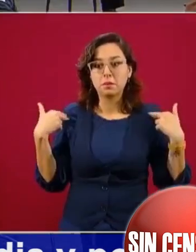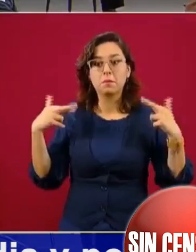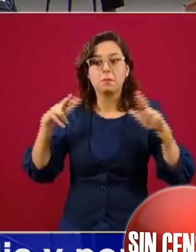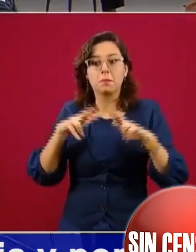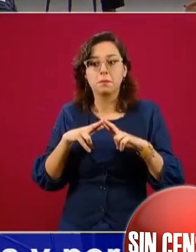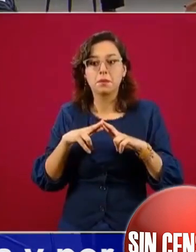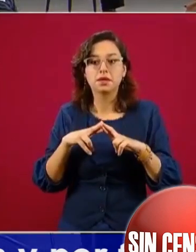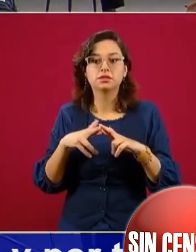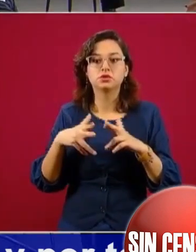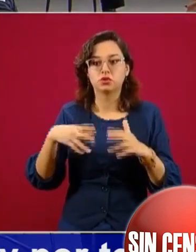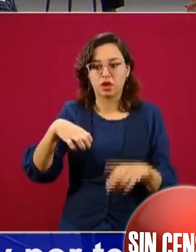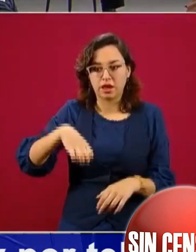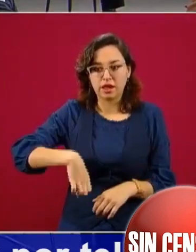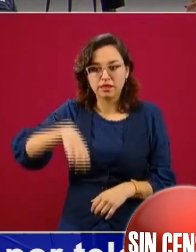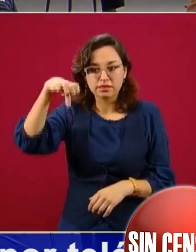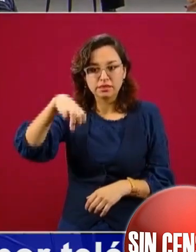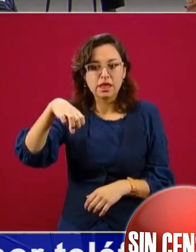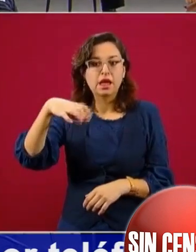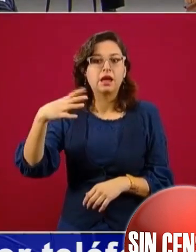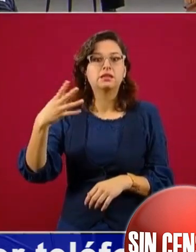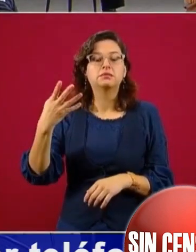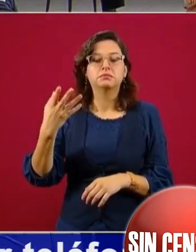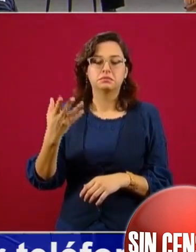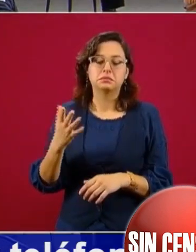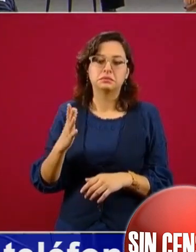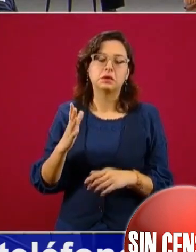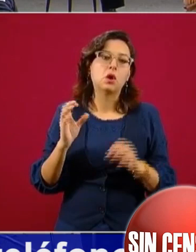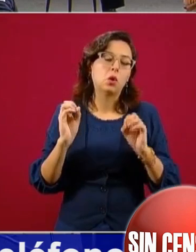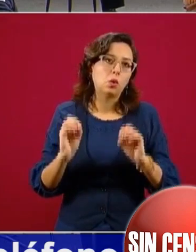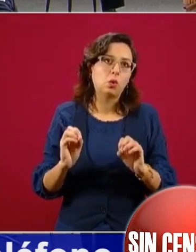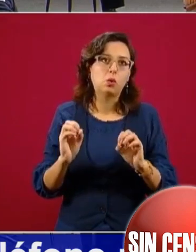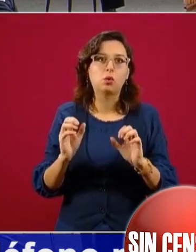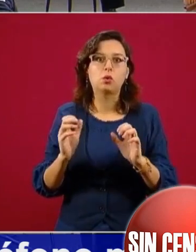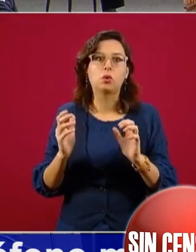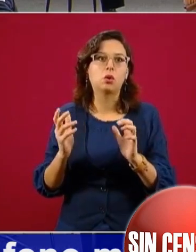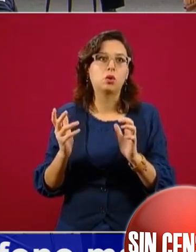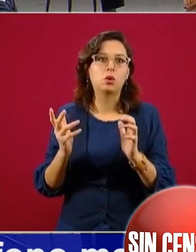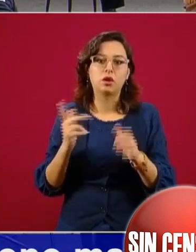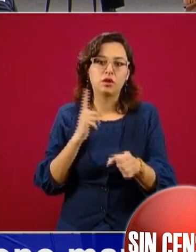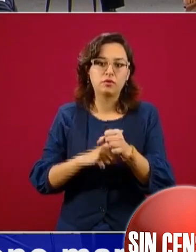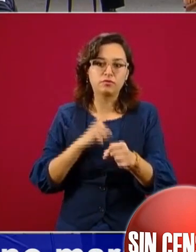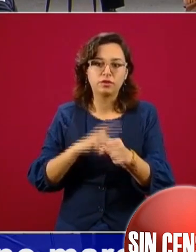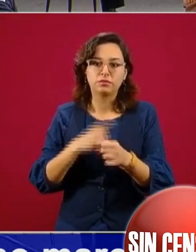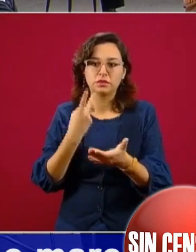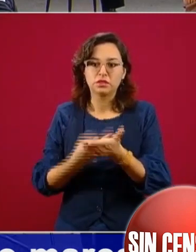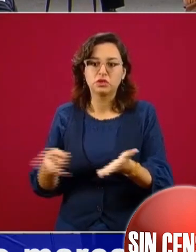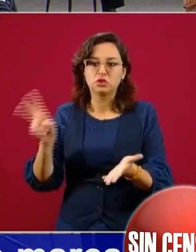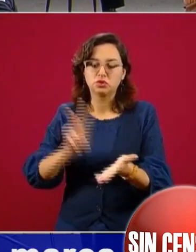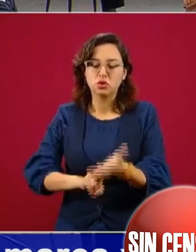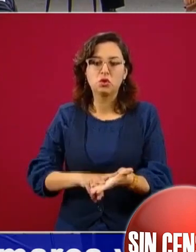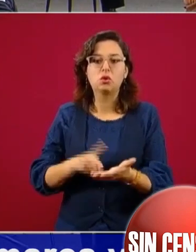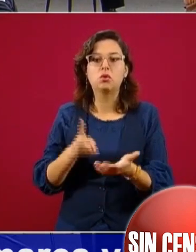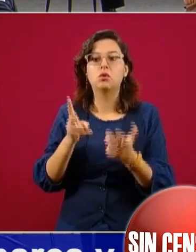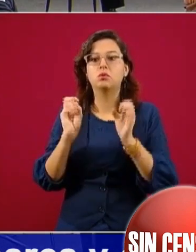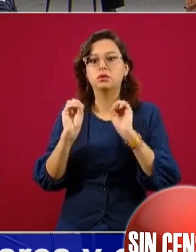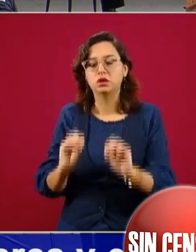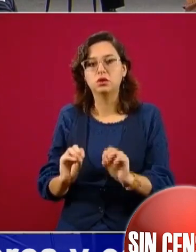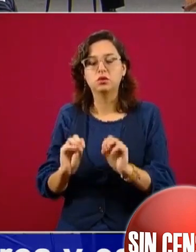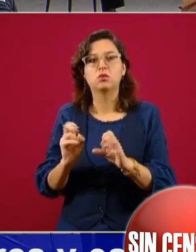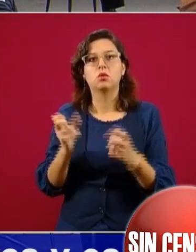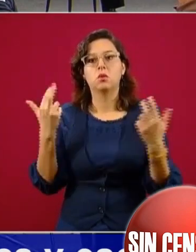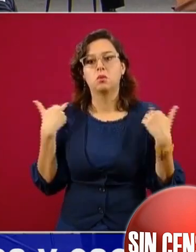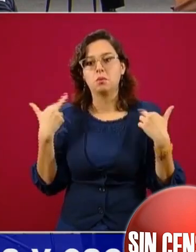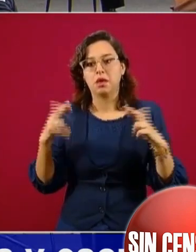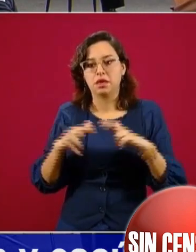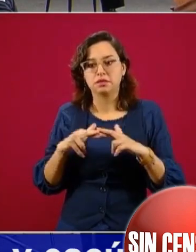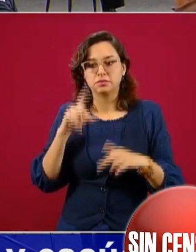ya con una edad, digamos, avanzada o que tenían alguna enfermedad crónico-degenerativa o